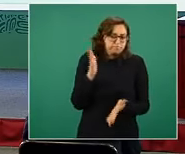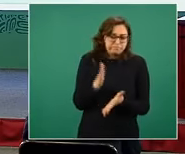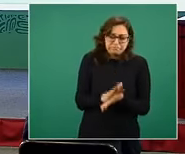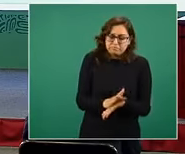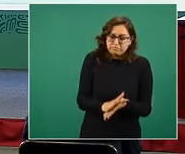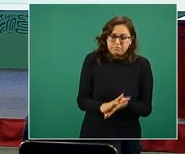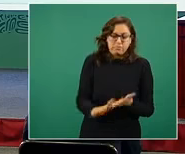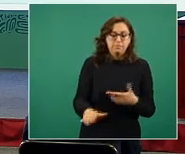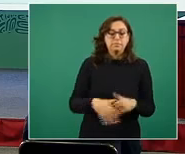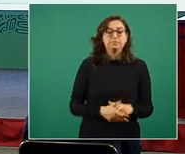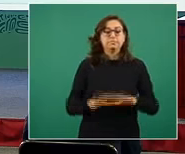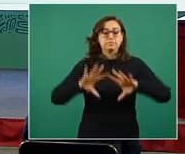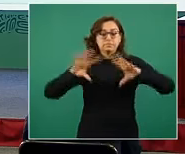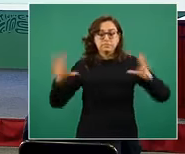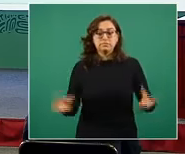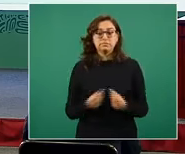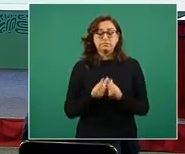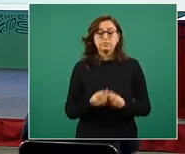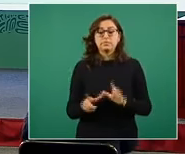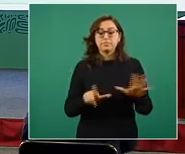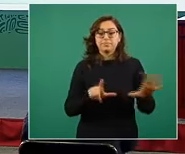el acumulado es